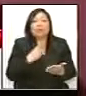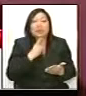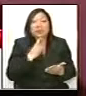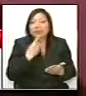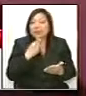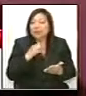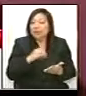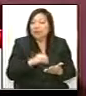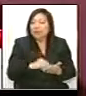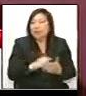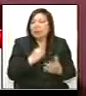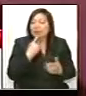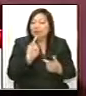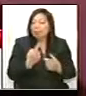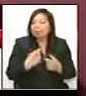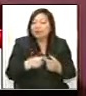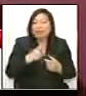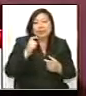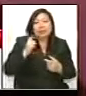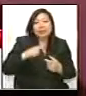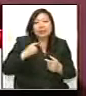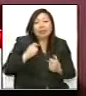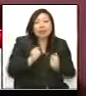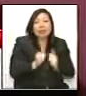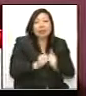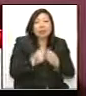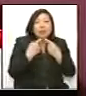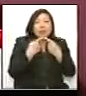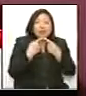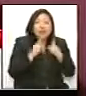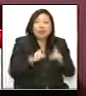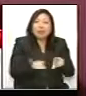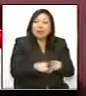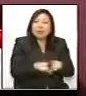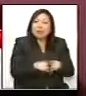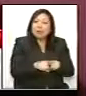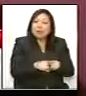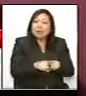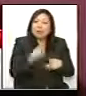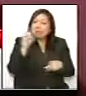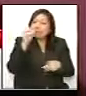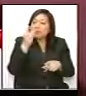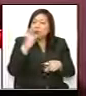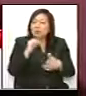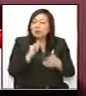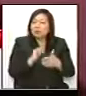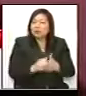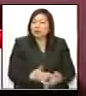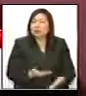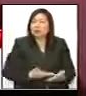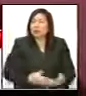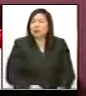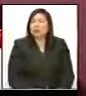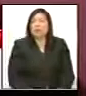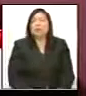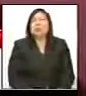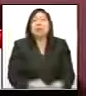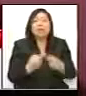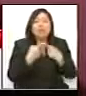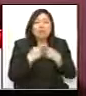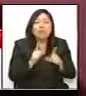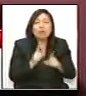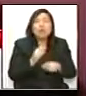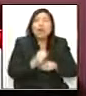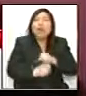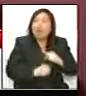establezca. Se ha reconocido la necesidad de contar con información también de manera oportuna para el monitoreo. Estos informes que van de